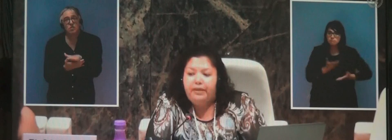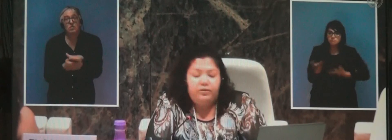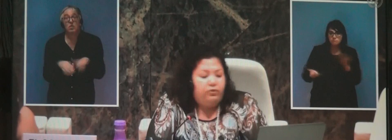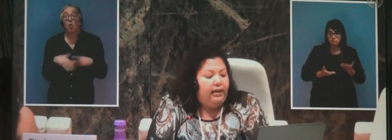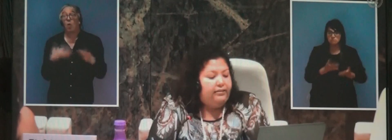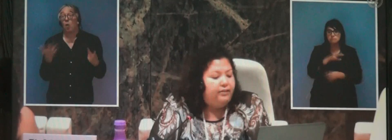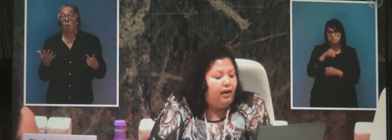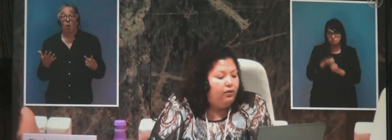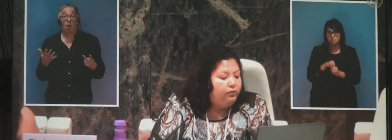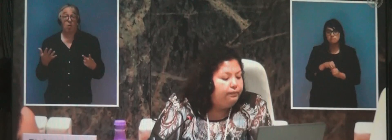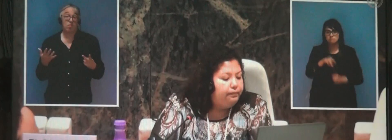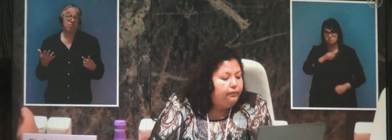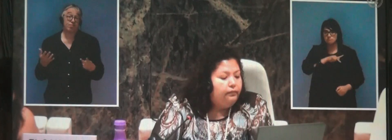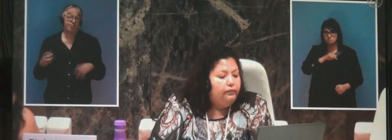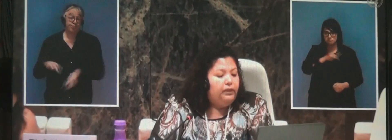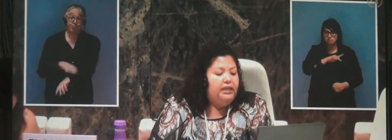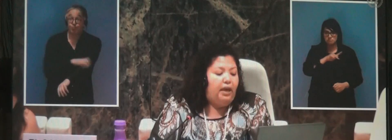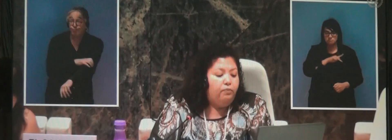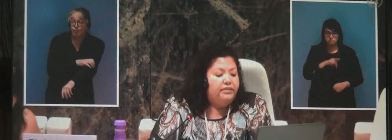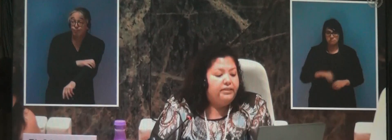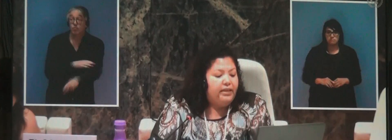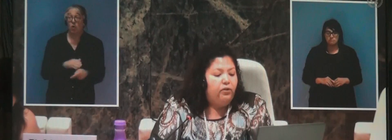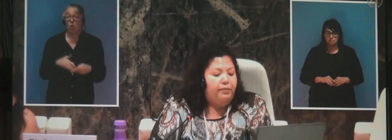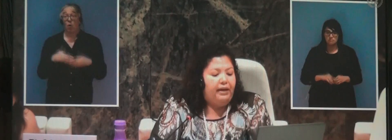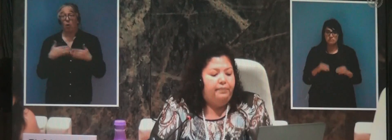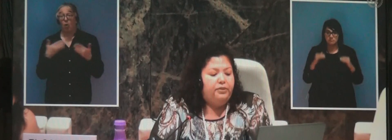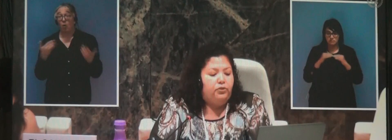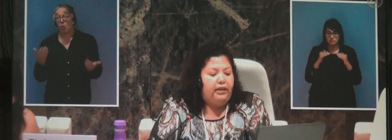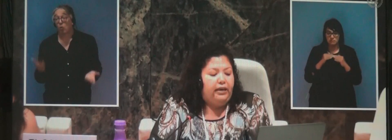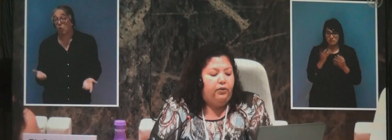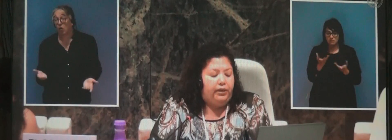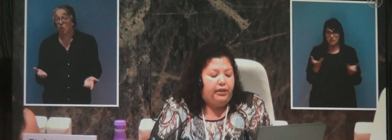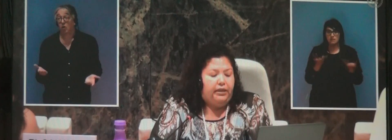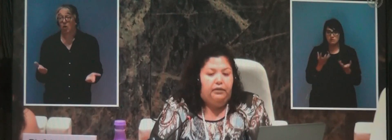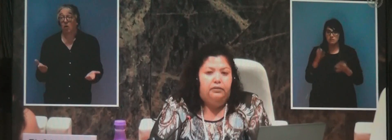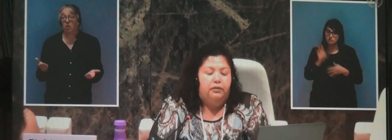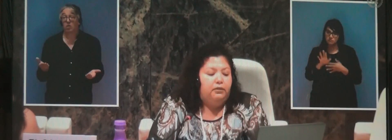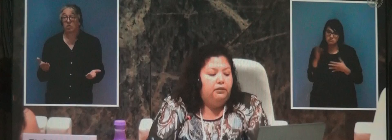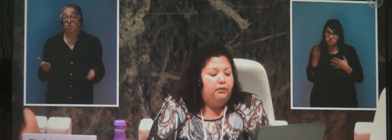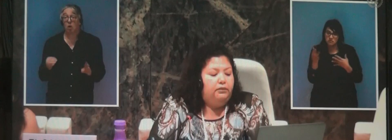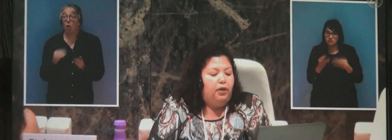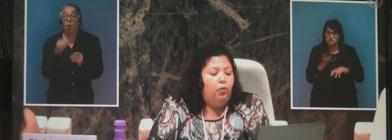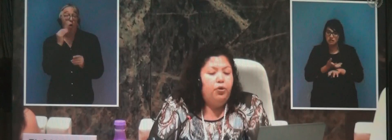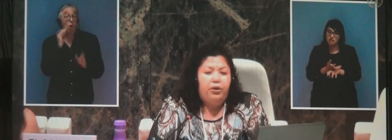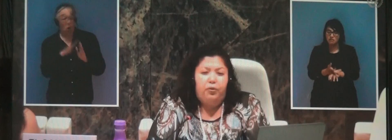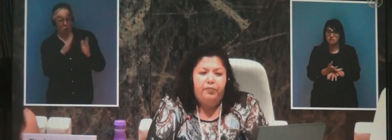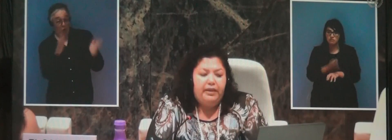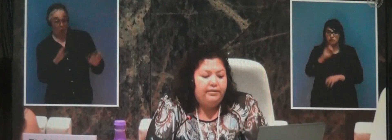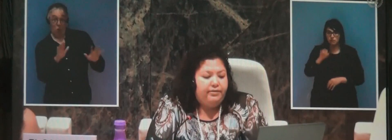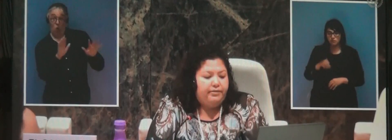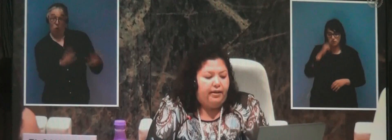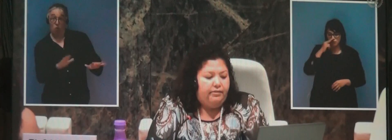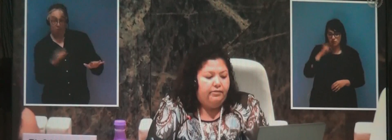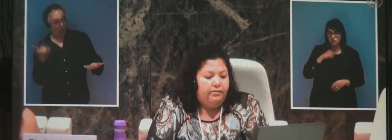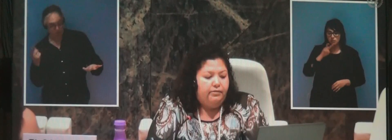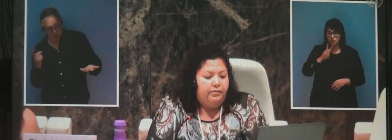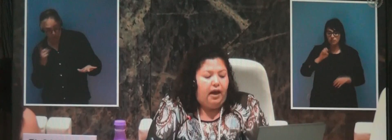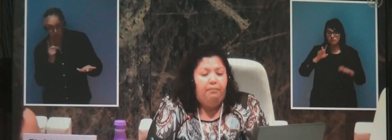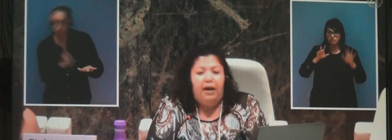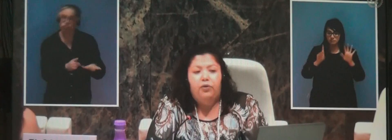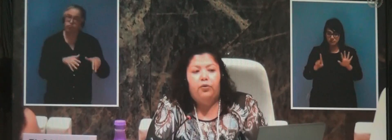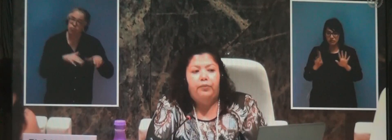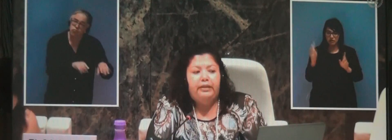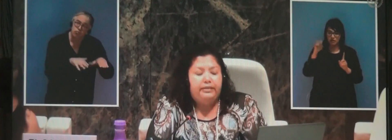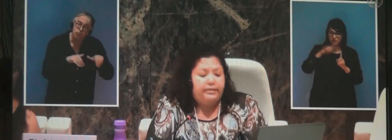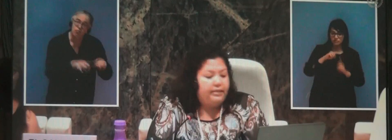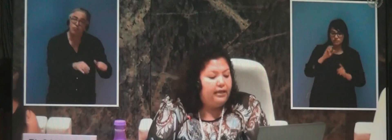servicio personalizado y a domicilio para las personas que lo requieran. De junio de 2016 a